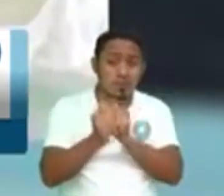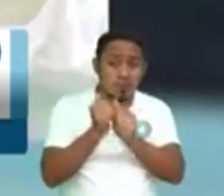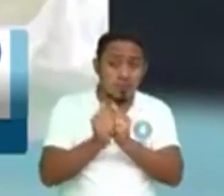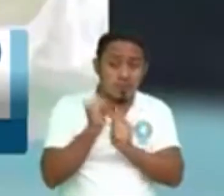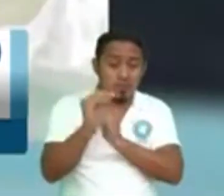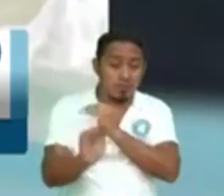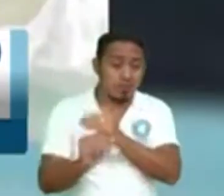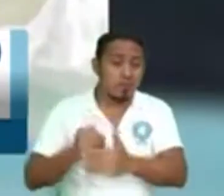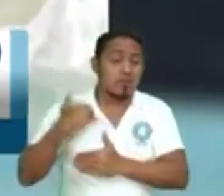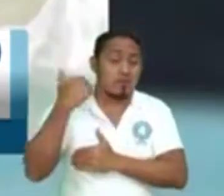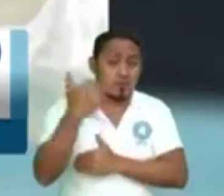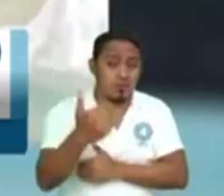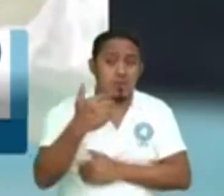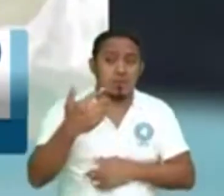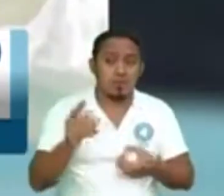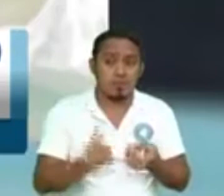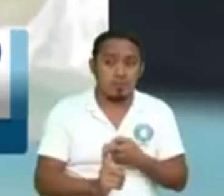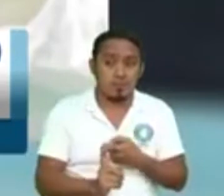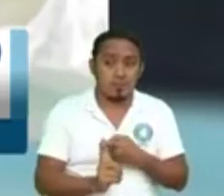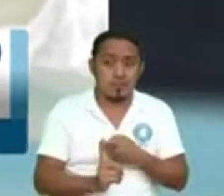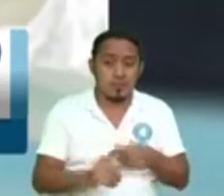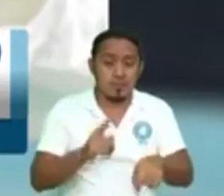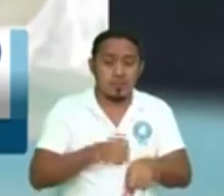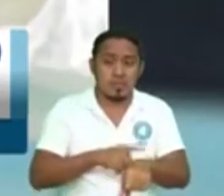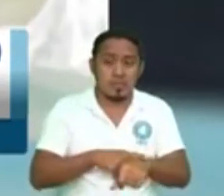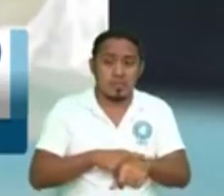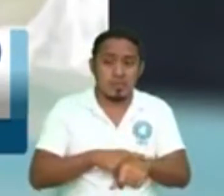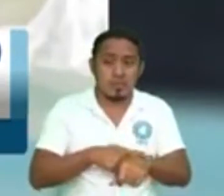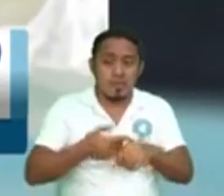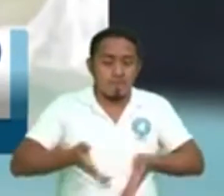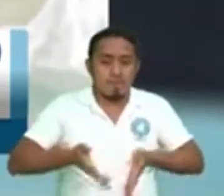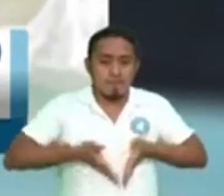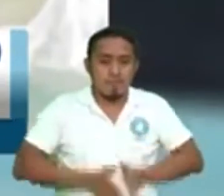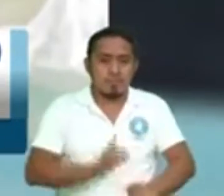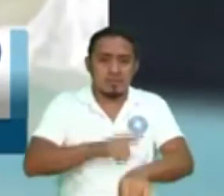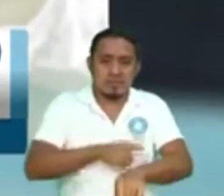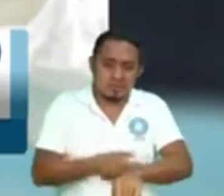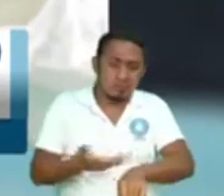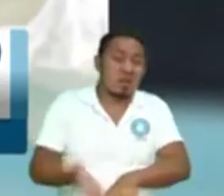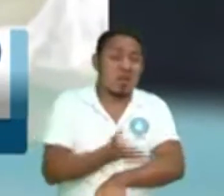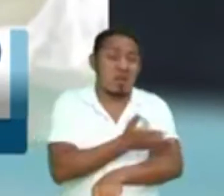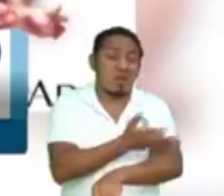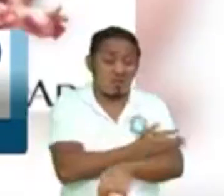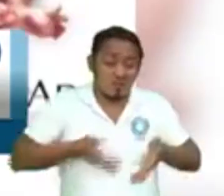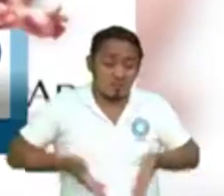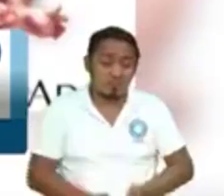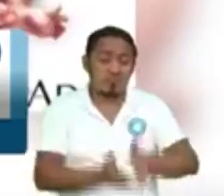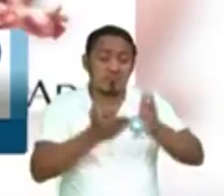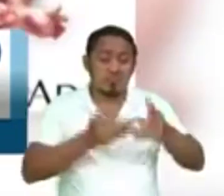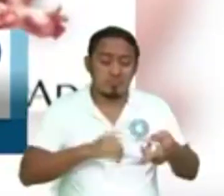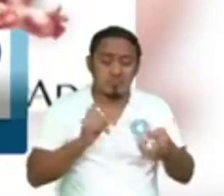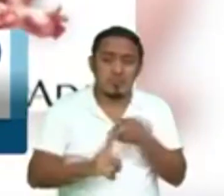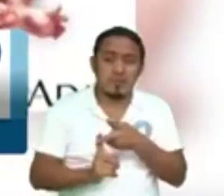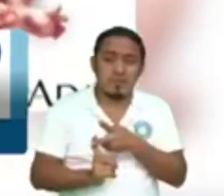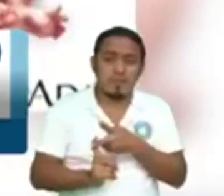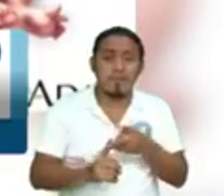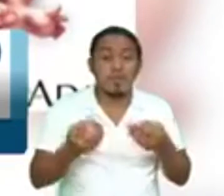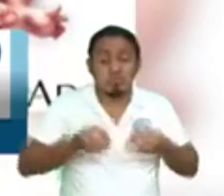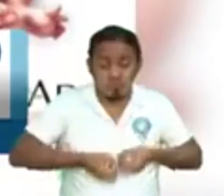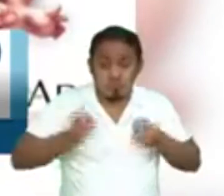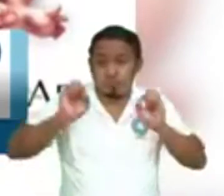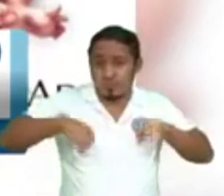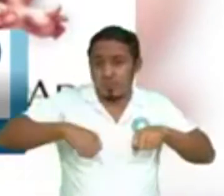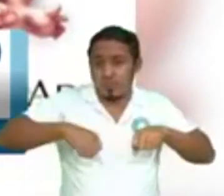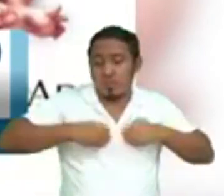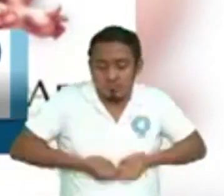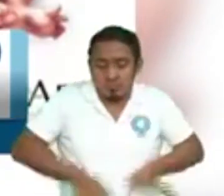puede traer, como son los partos pretérmino, Parto los prematuro. abortos, así es, los partos prematuros, los abortos y las